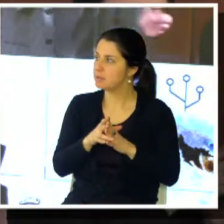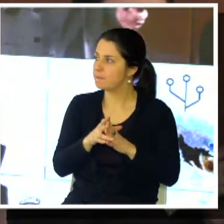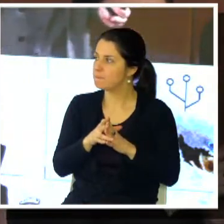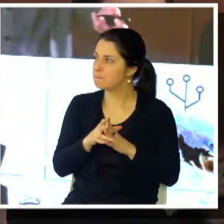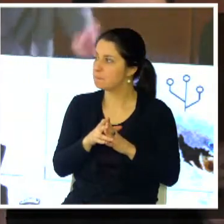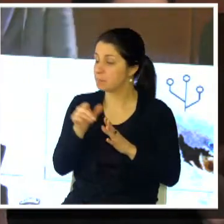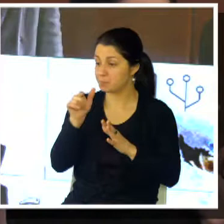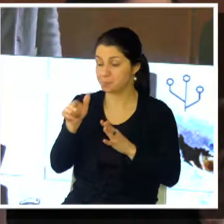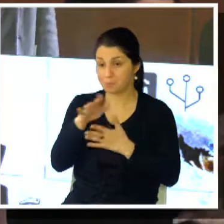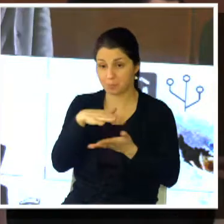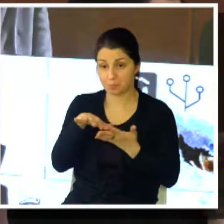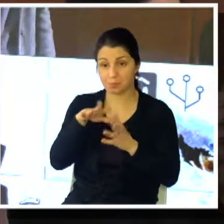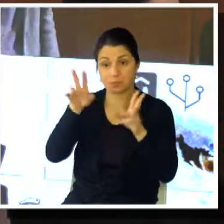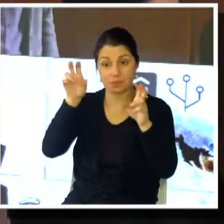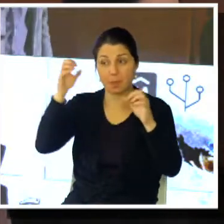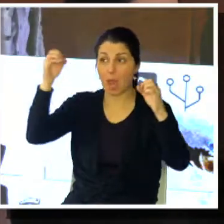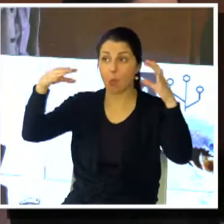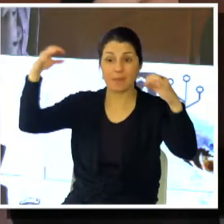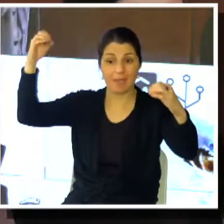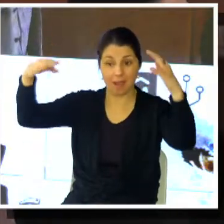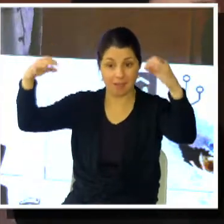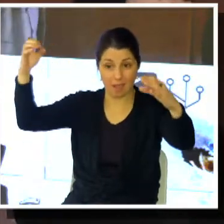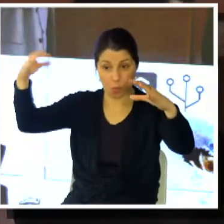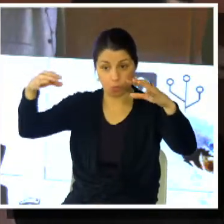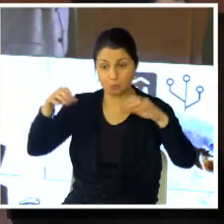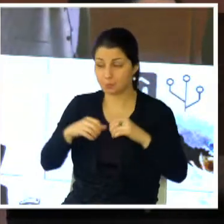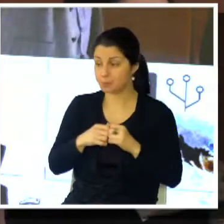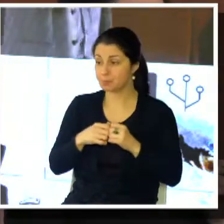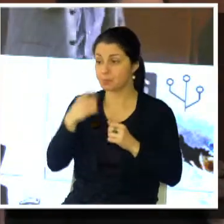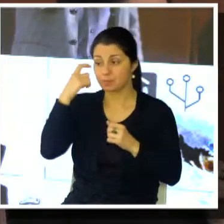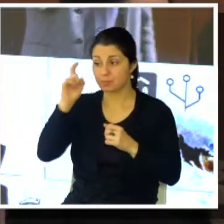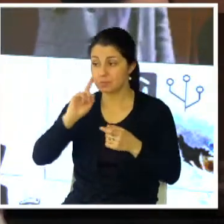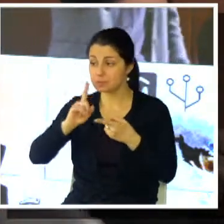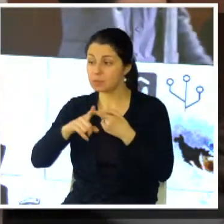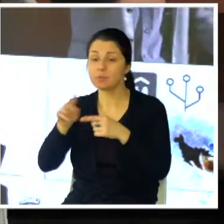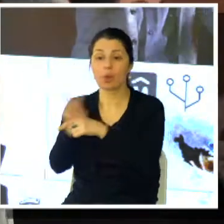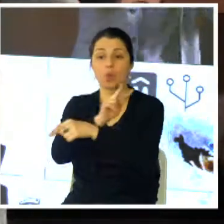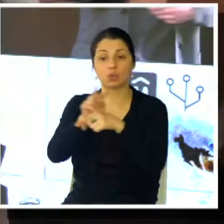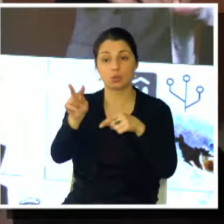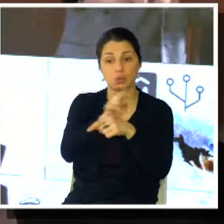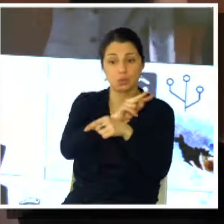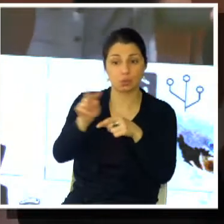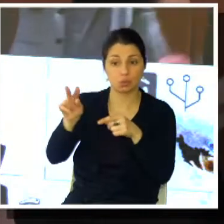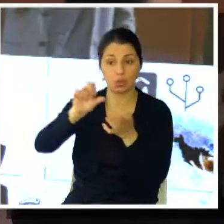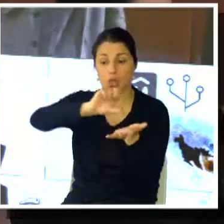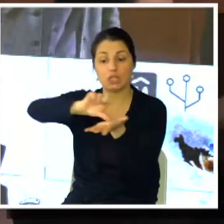Y en este caso, el tema de las luminarias, que lo que se pretende es, bueno, tener un control de todas las luminarias de la ciudad,